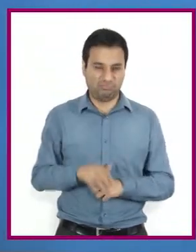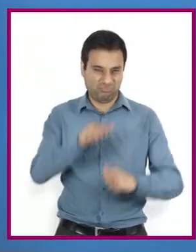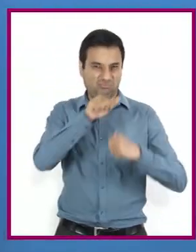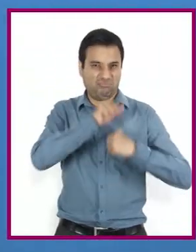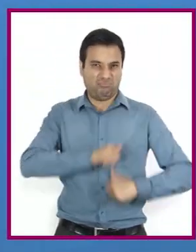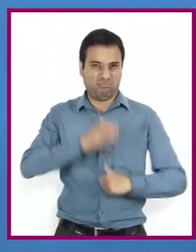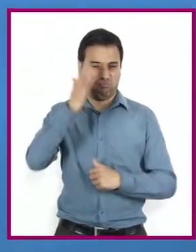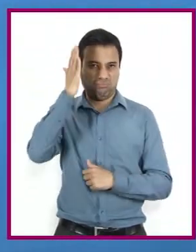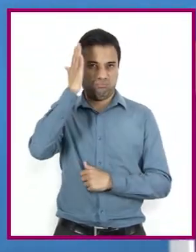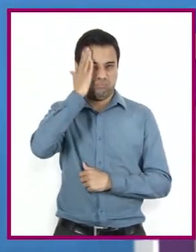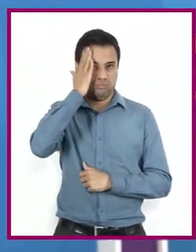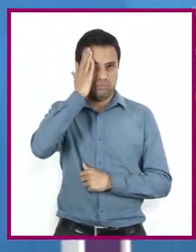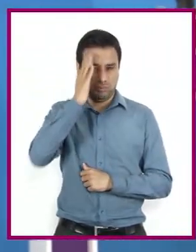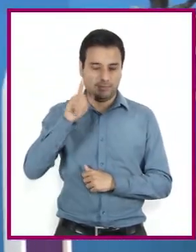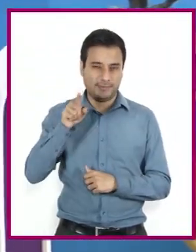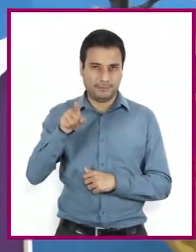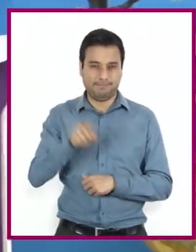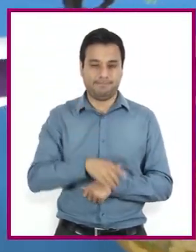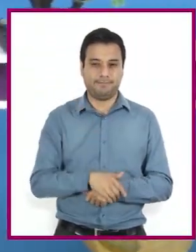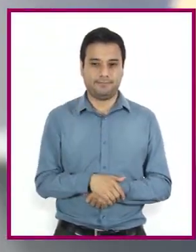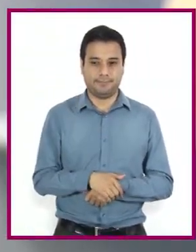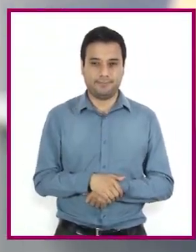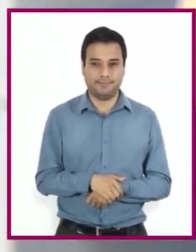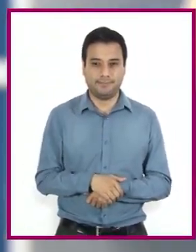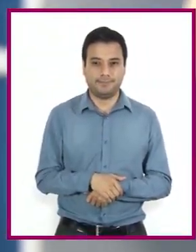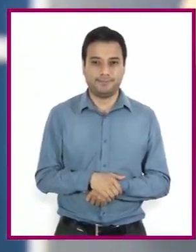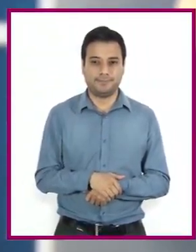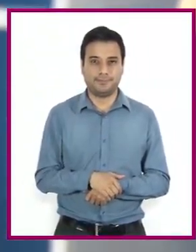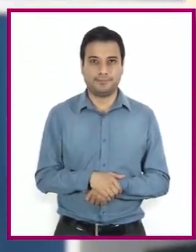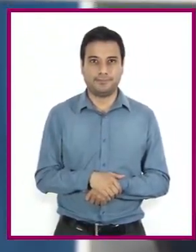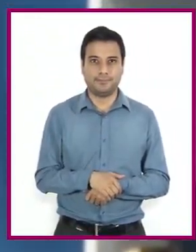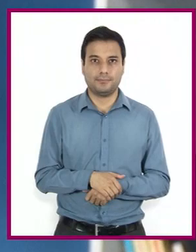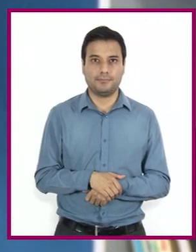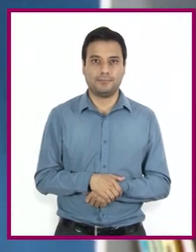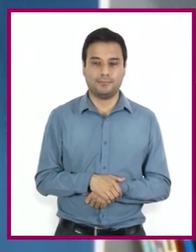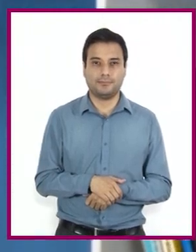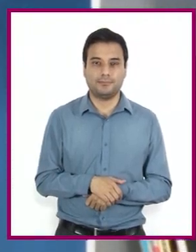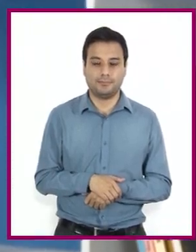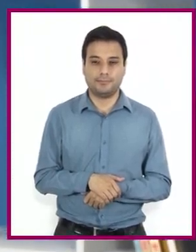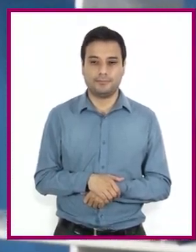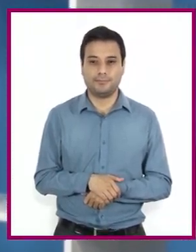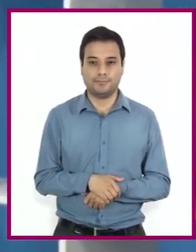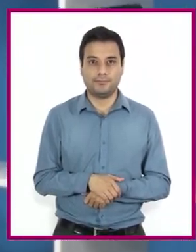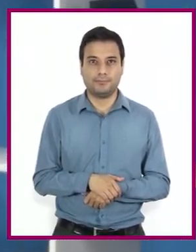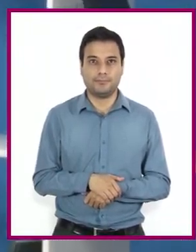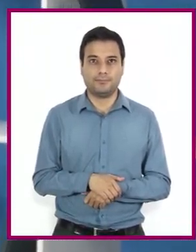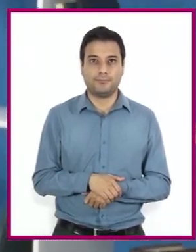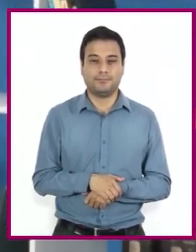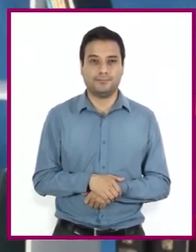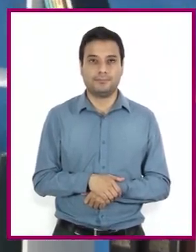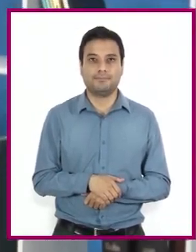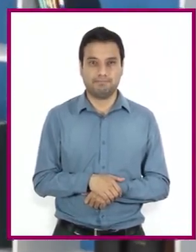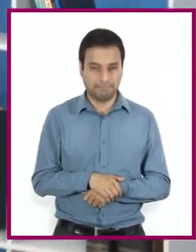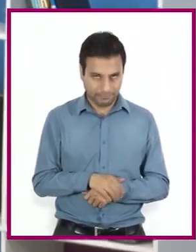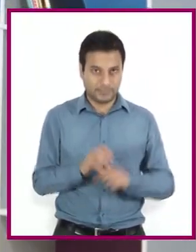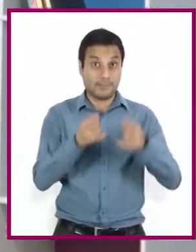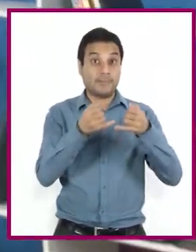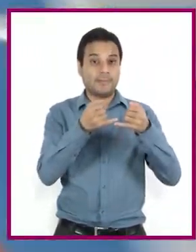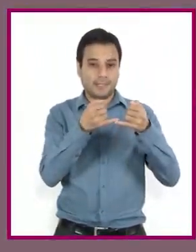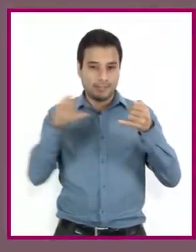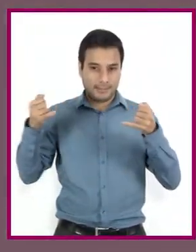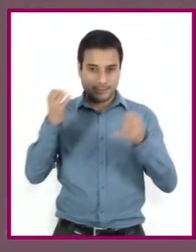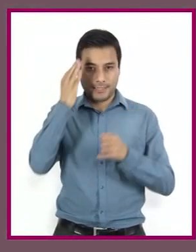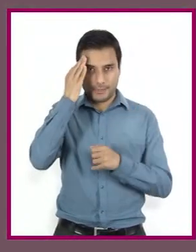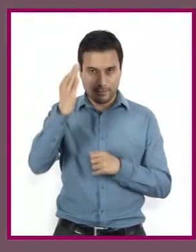qué gastaban el dinero las organizaciones políticas. Vamos a complementar una vez más nuestra línea del